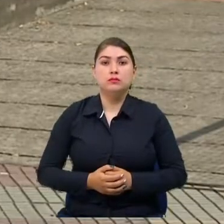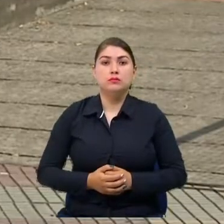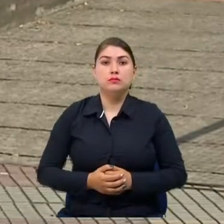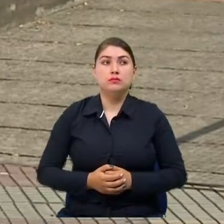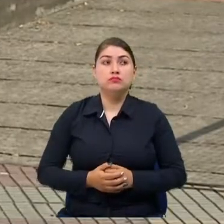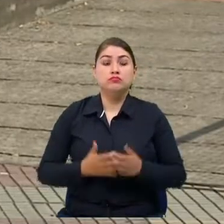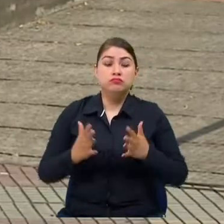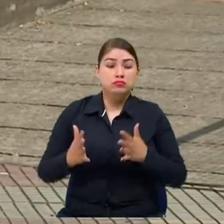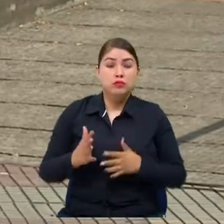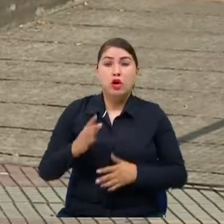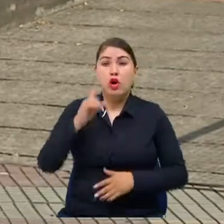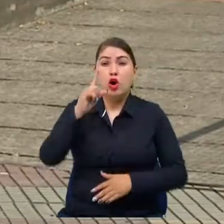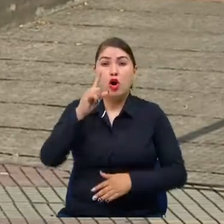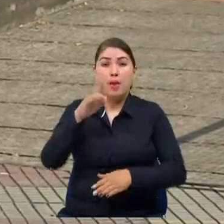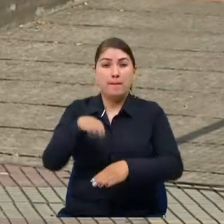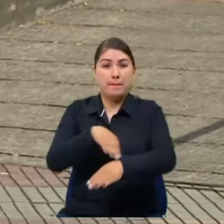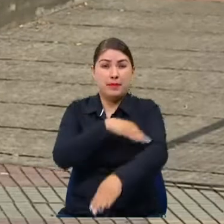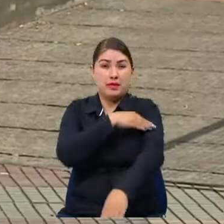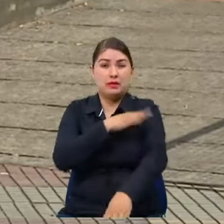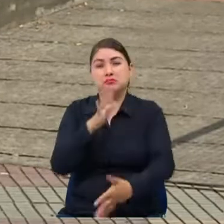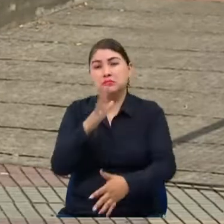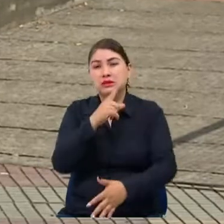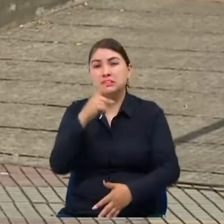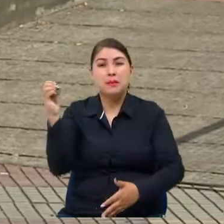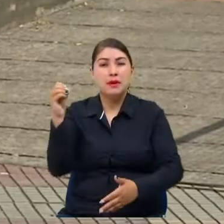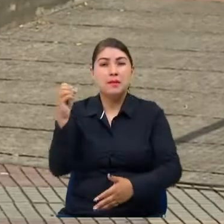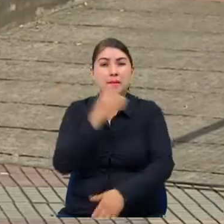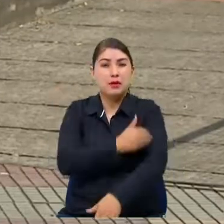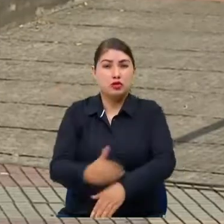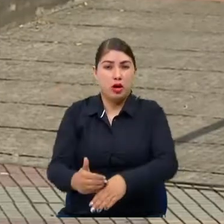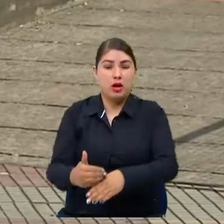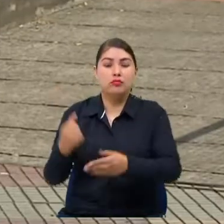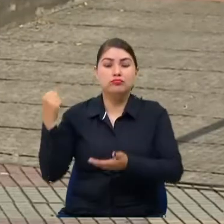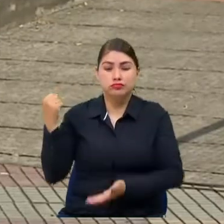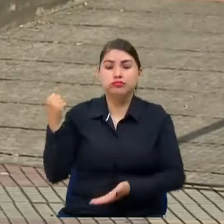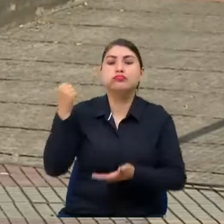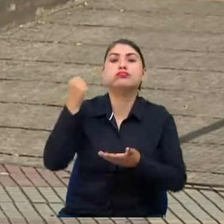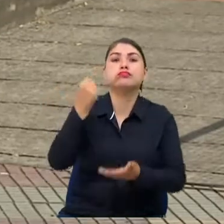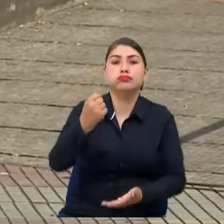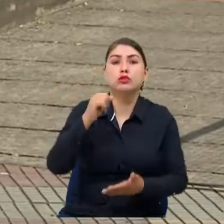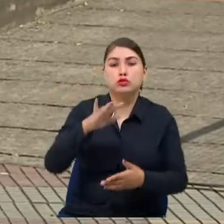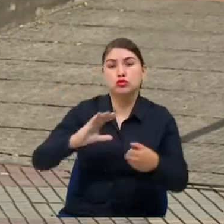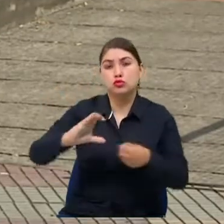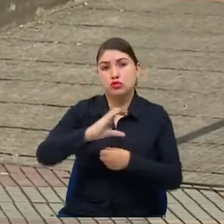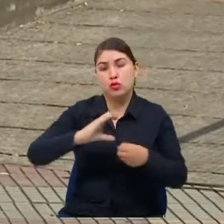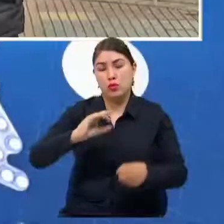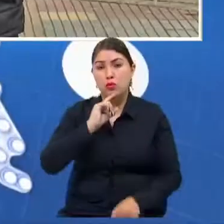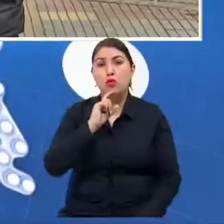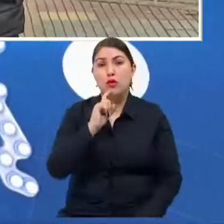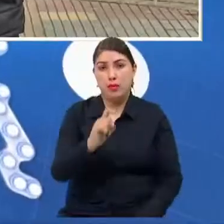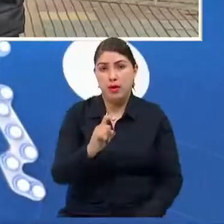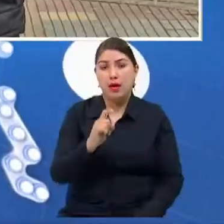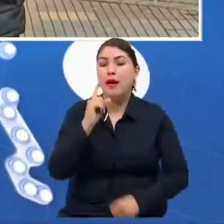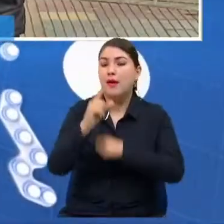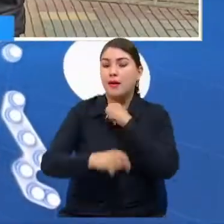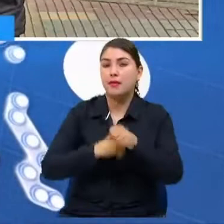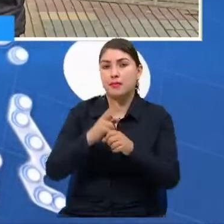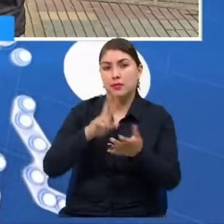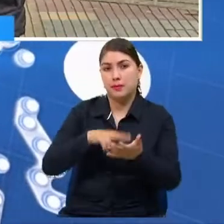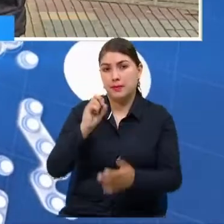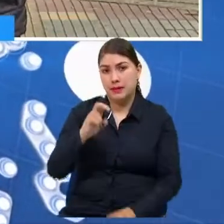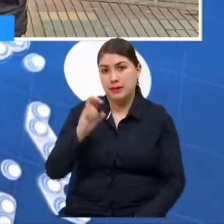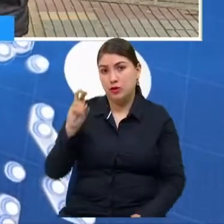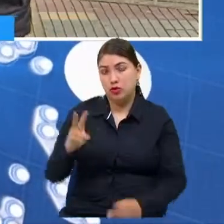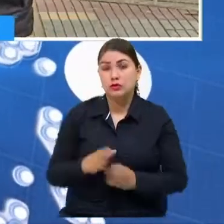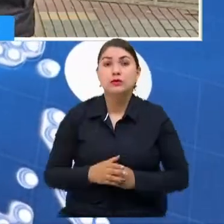Son un poco más de 1.100.000 millones de pesos el presupuesto que tendrá la ciudad de Bucaramanga para el año